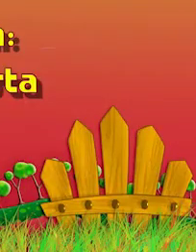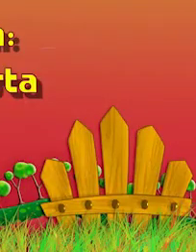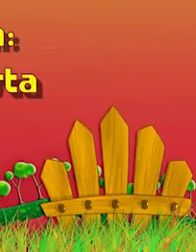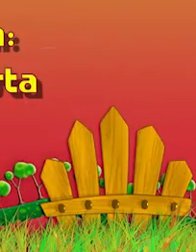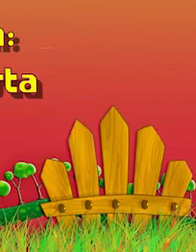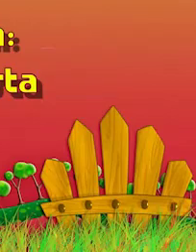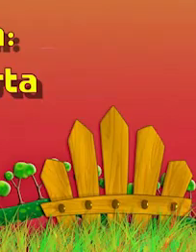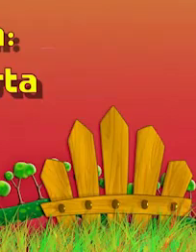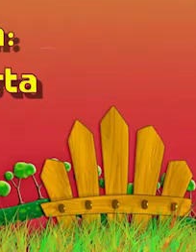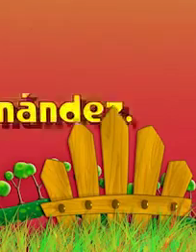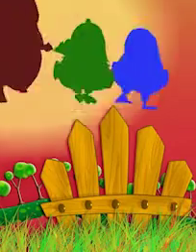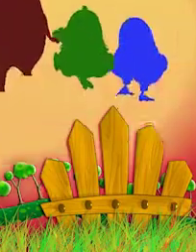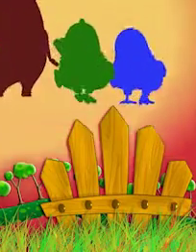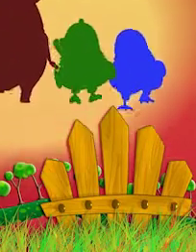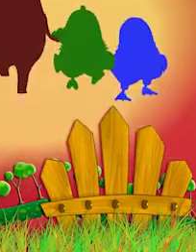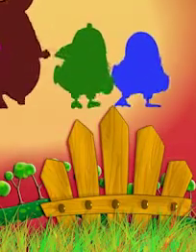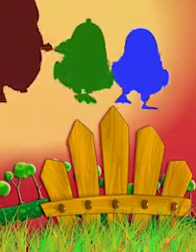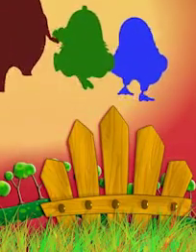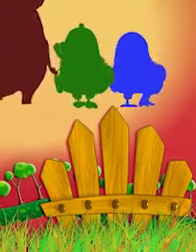caer!